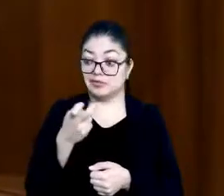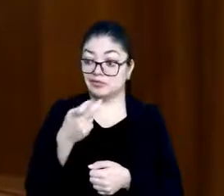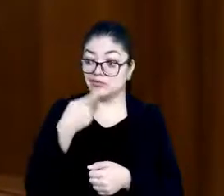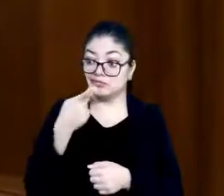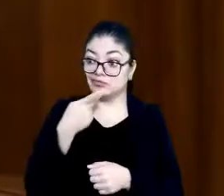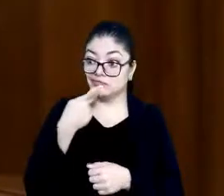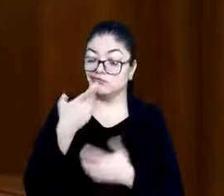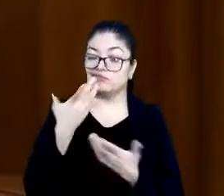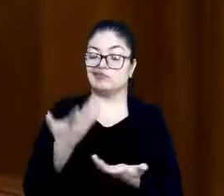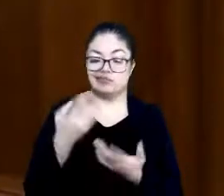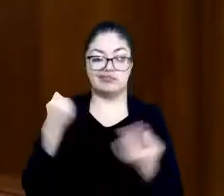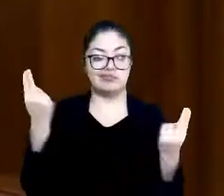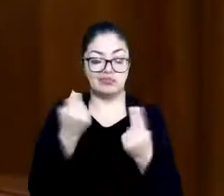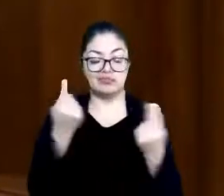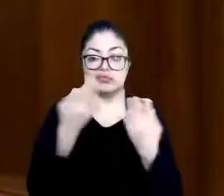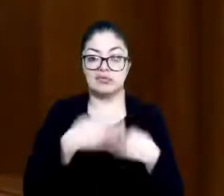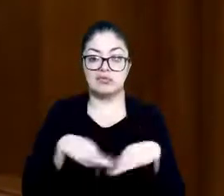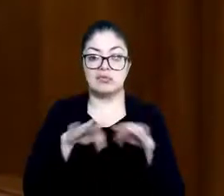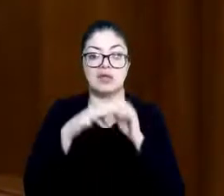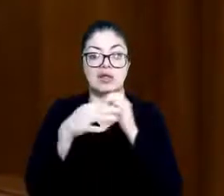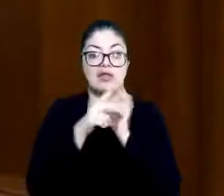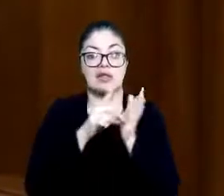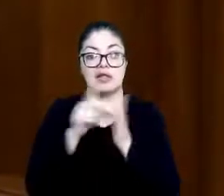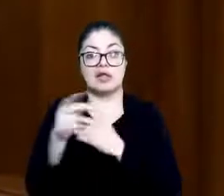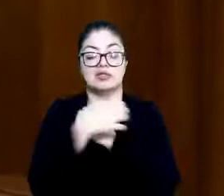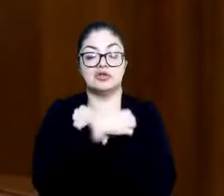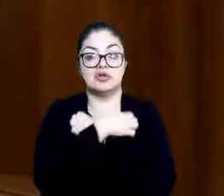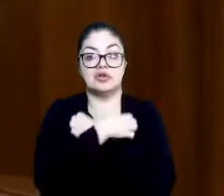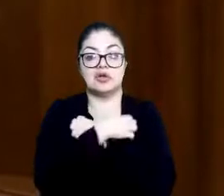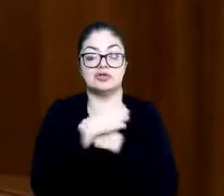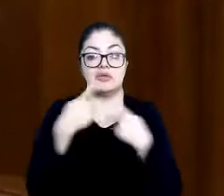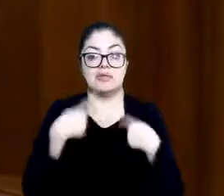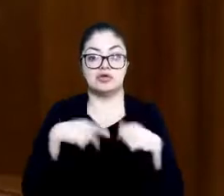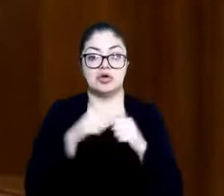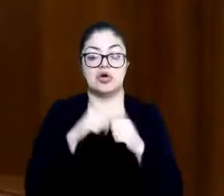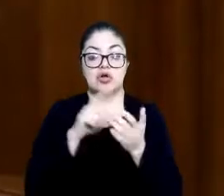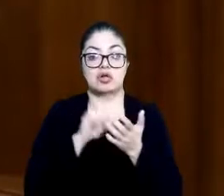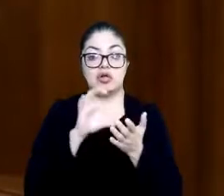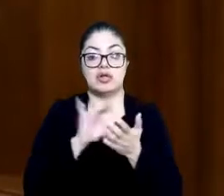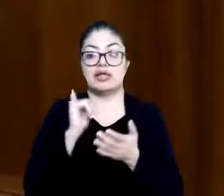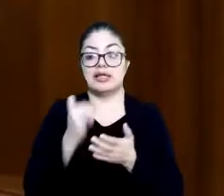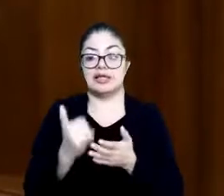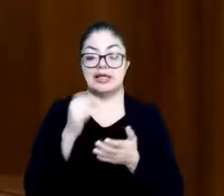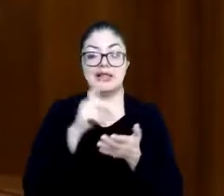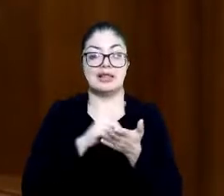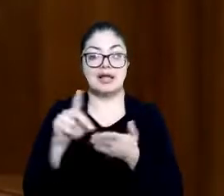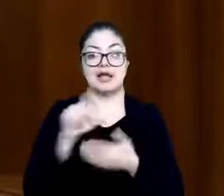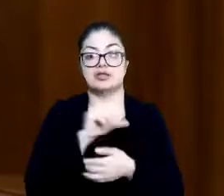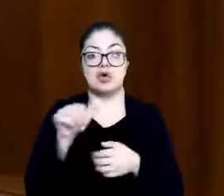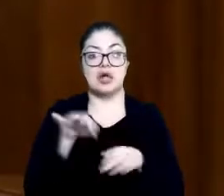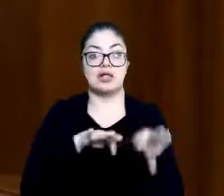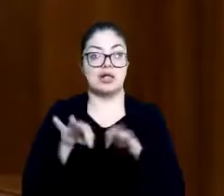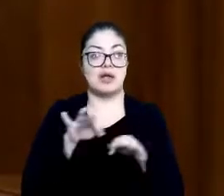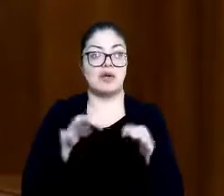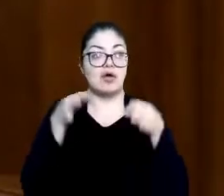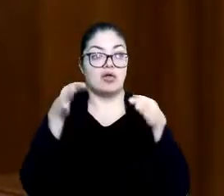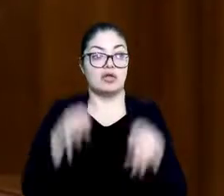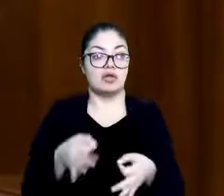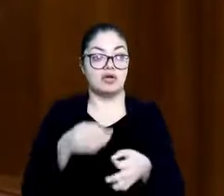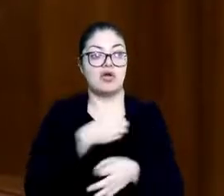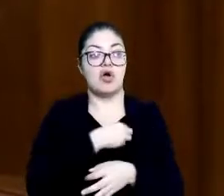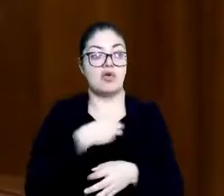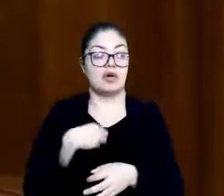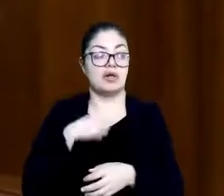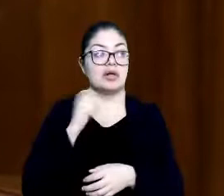necesario replantearnos el derecho a la educación de las personas con discapacidad y su derecho a un trabajo digno, lo que nos obliga a considerar